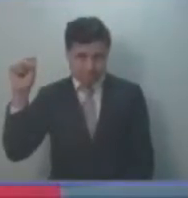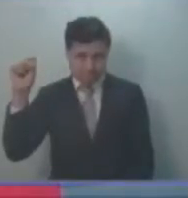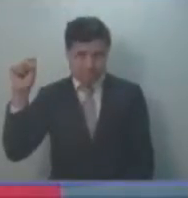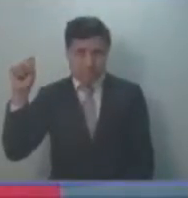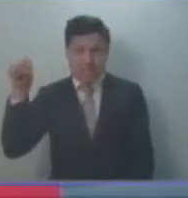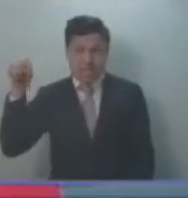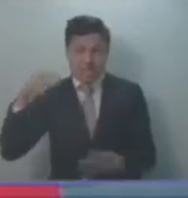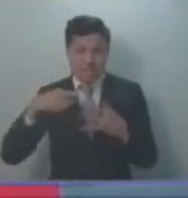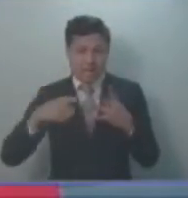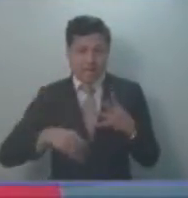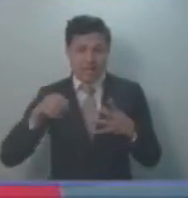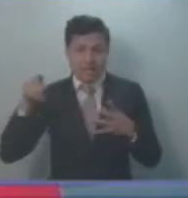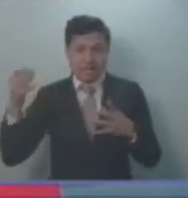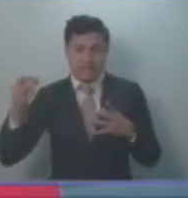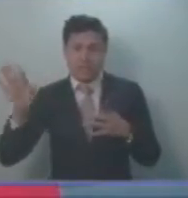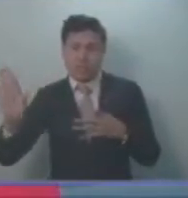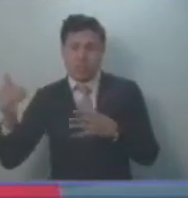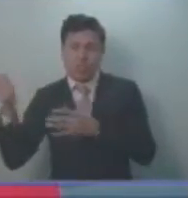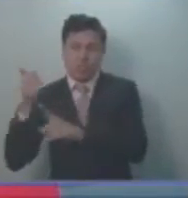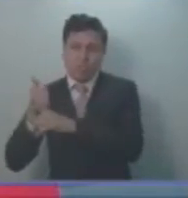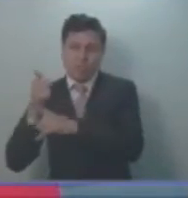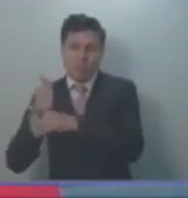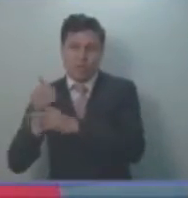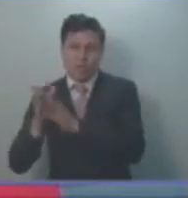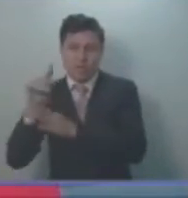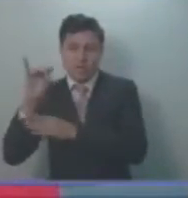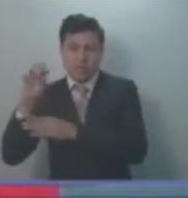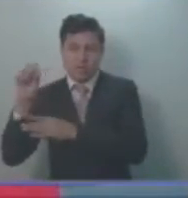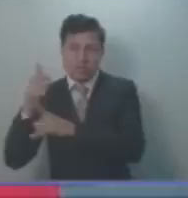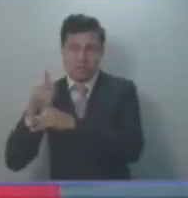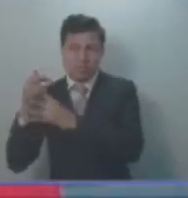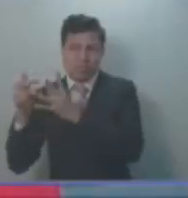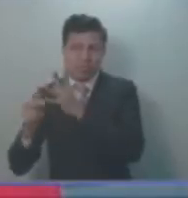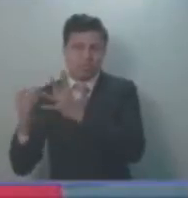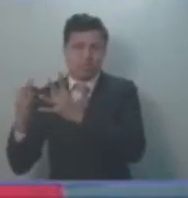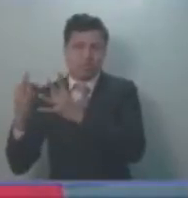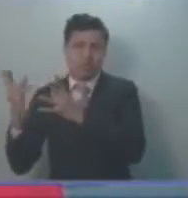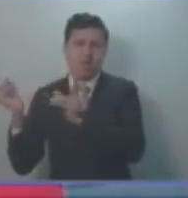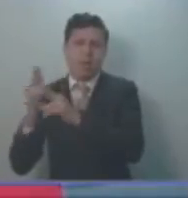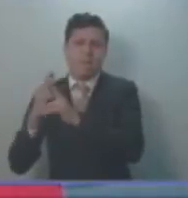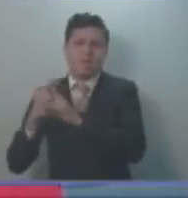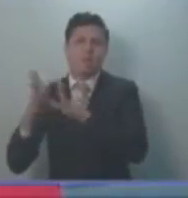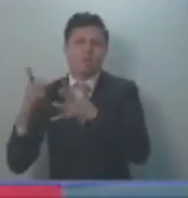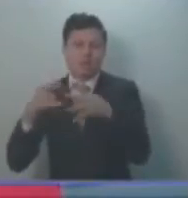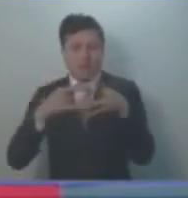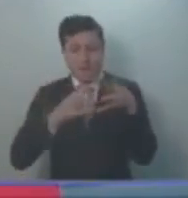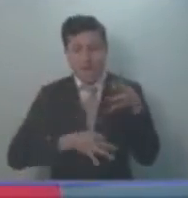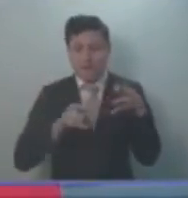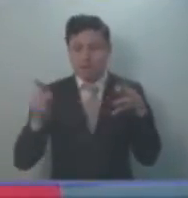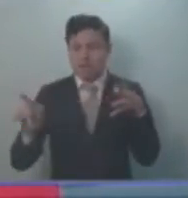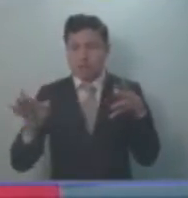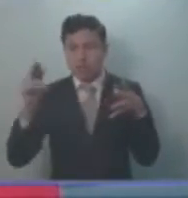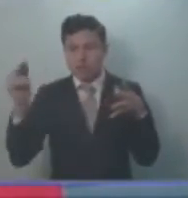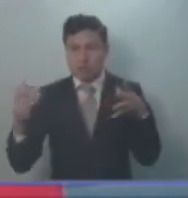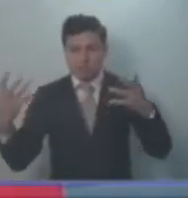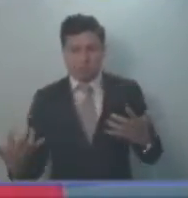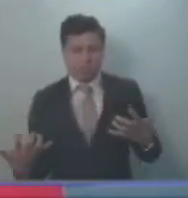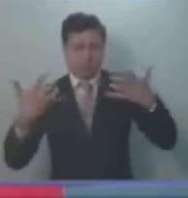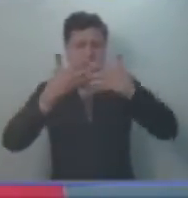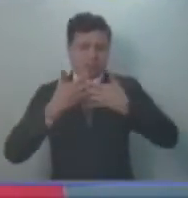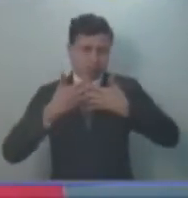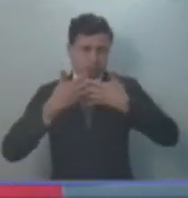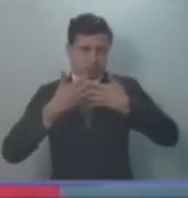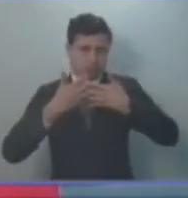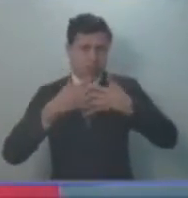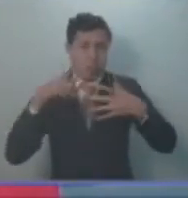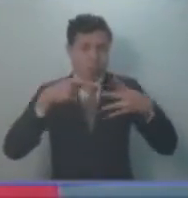la normativa anterior, deberá adecuar su reglamentación en un plazo no mayor de 60 días, a partir